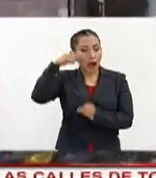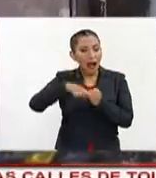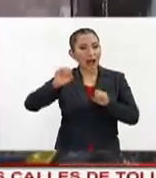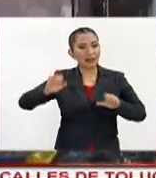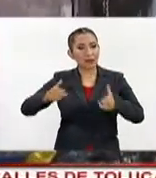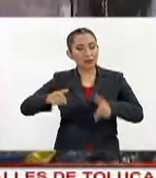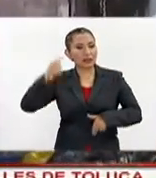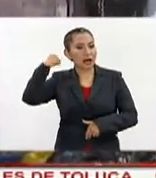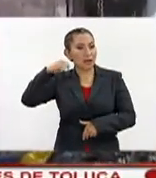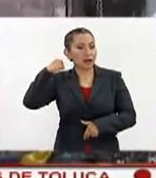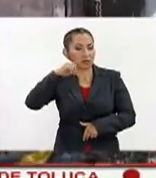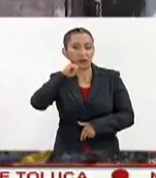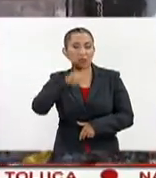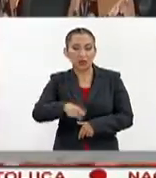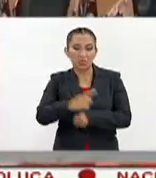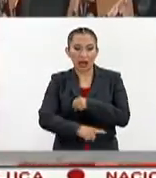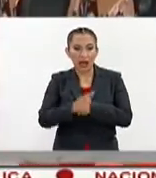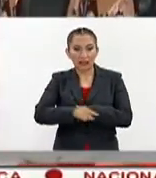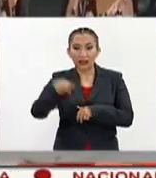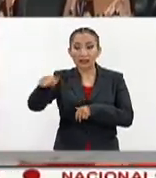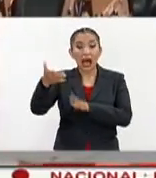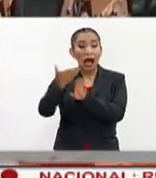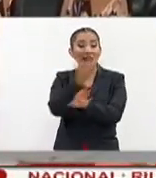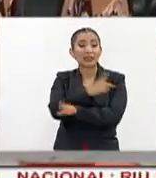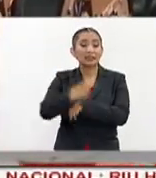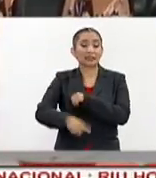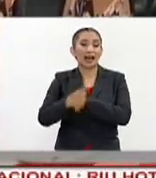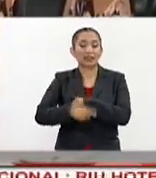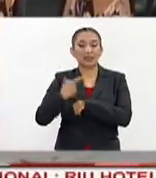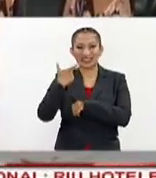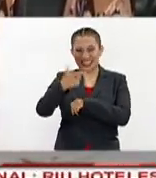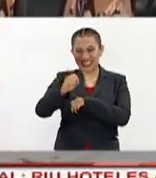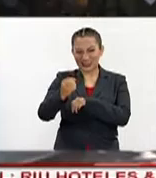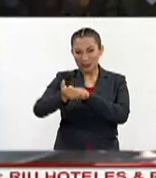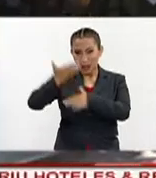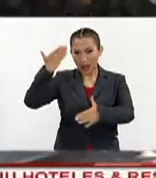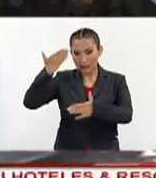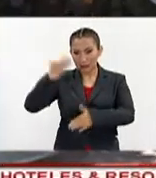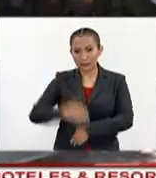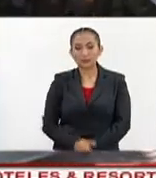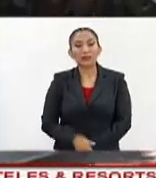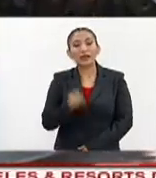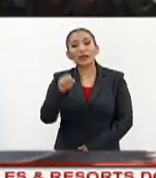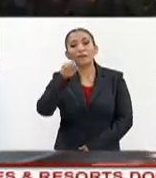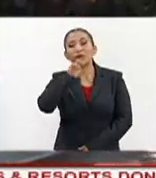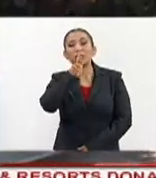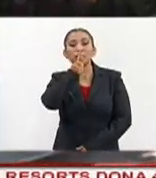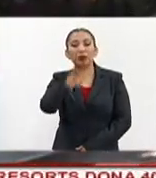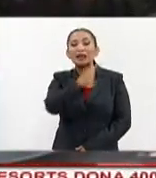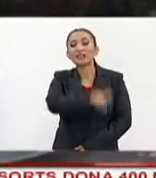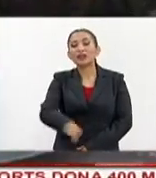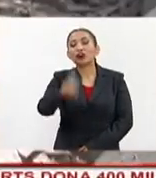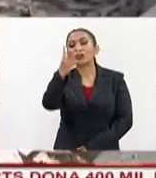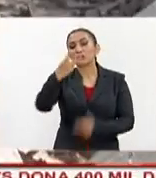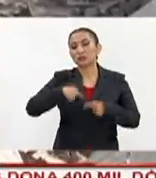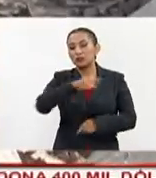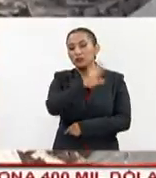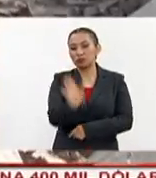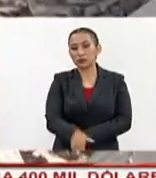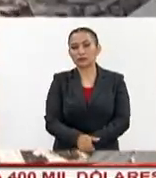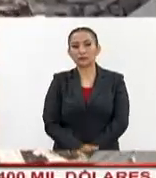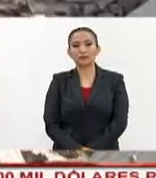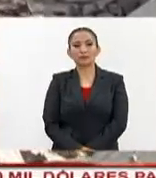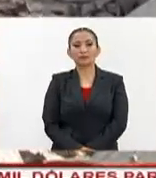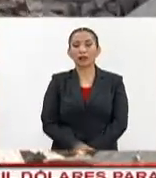Oaxaca, Chiapas y Tabasco, que ya permanecían dañadas por el sismo del 7 de septiembre y de donde resultaron 102 personas